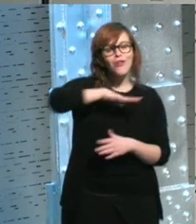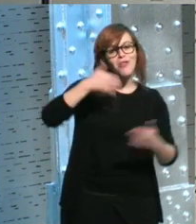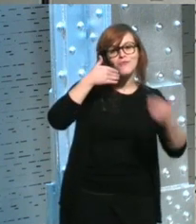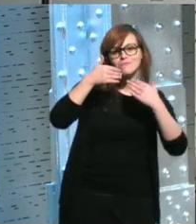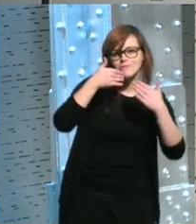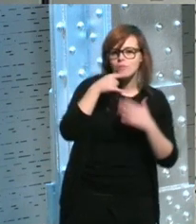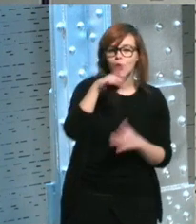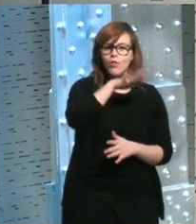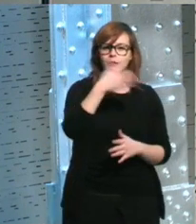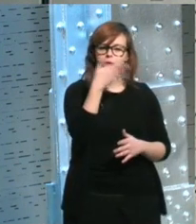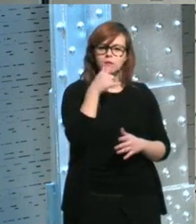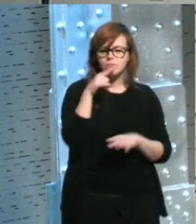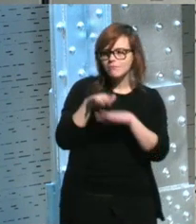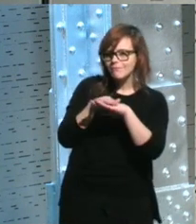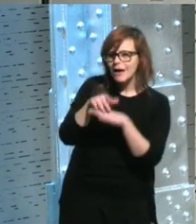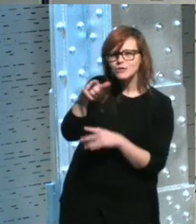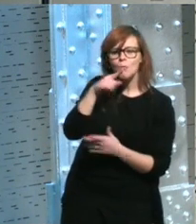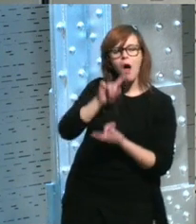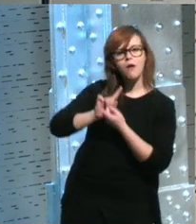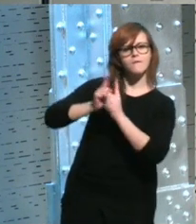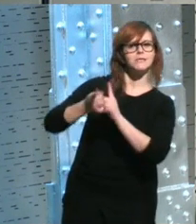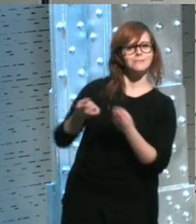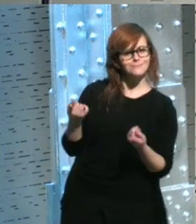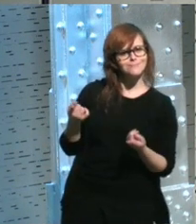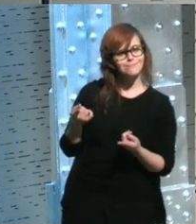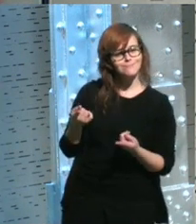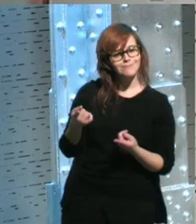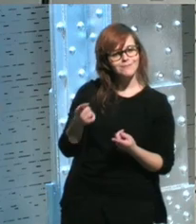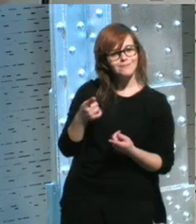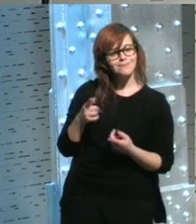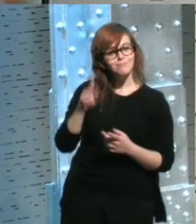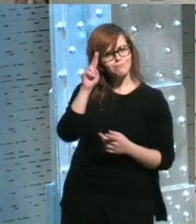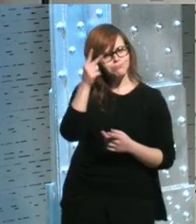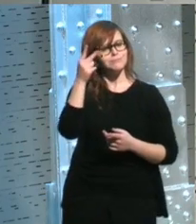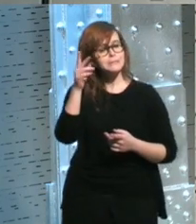lugar importante. Es como al revés, ¿no? Es decir, es al revés, pero